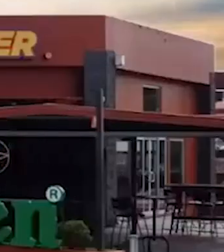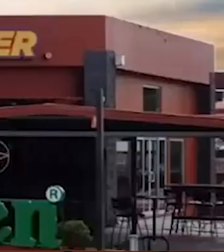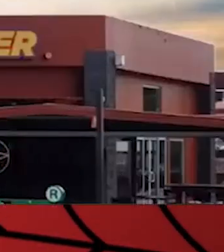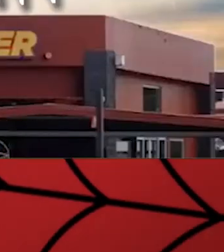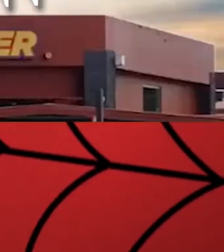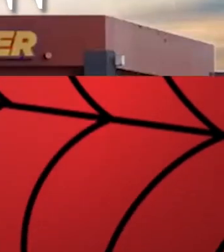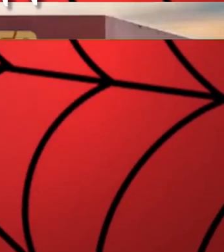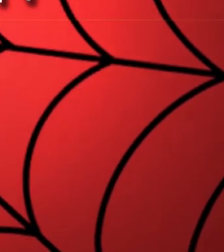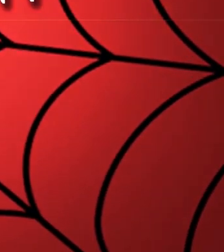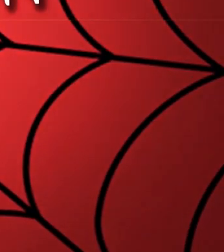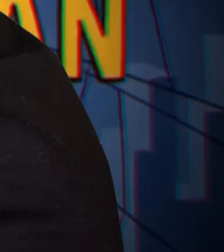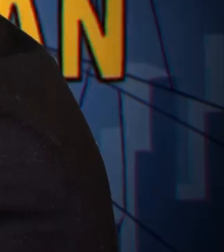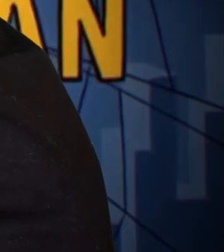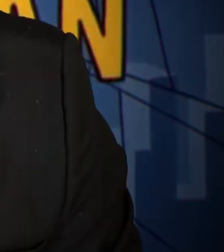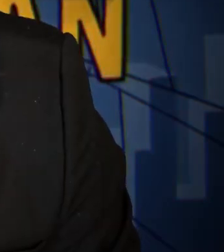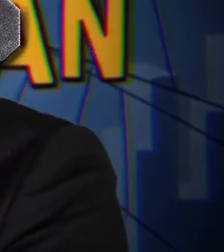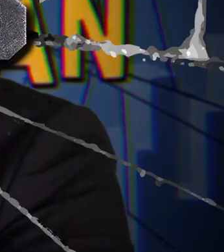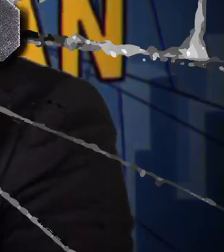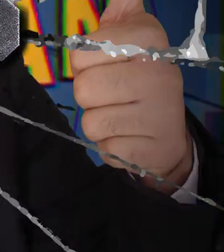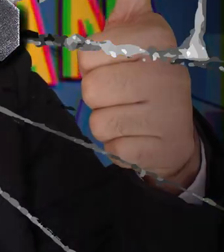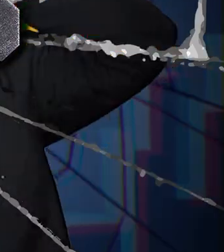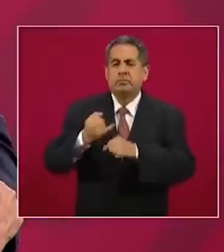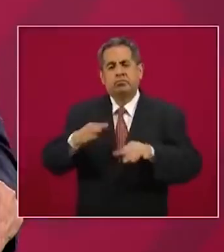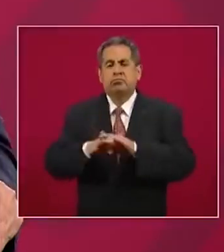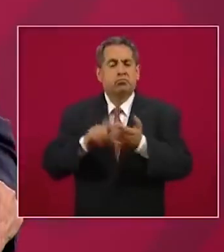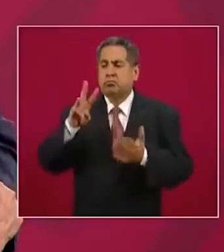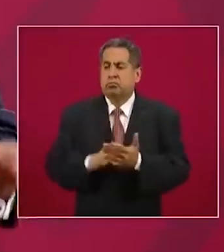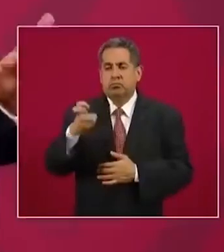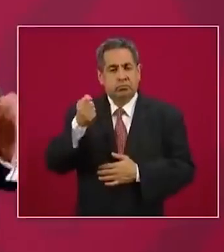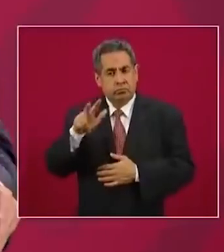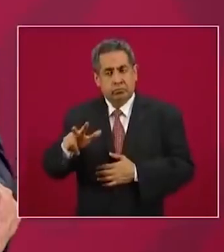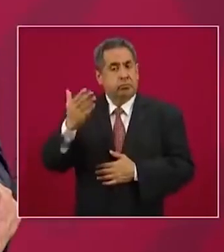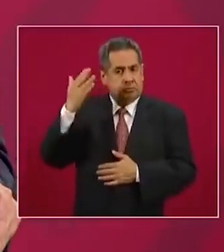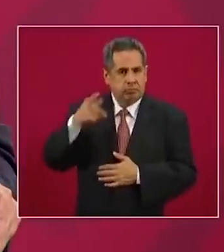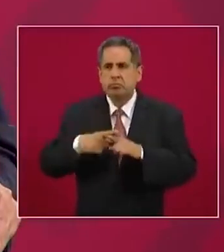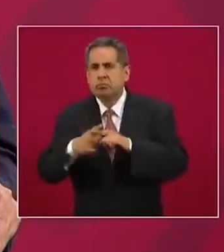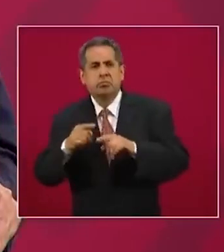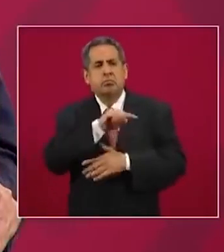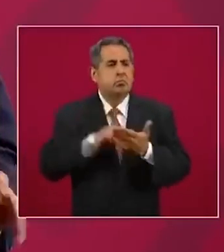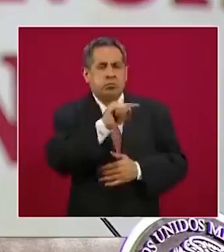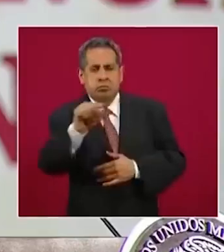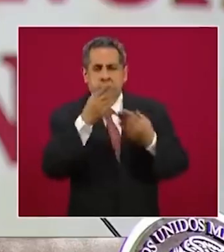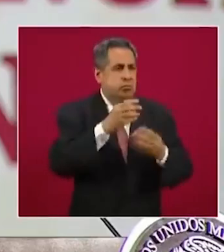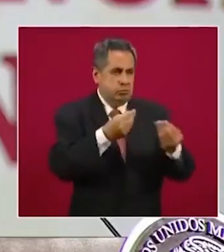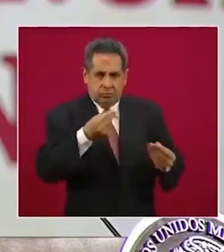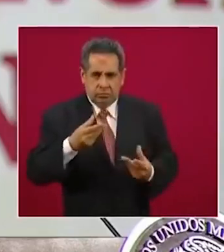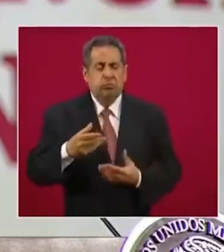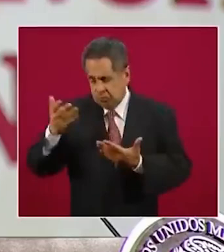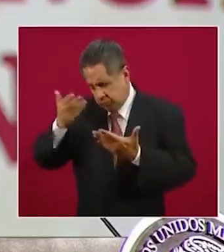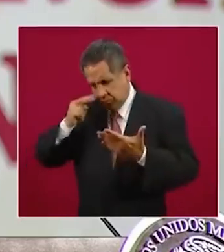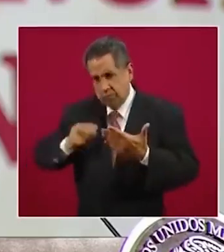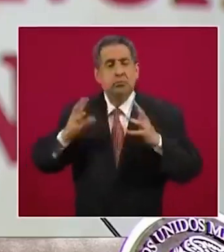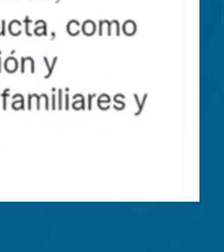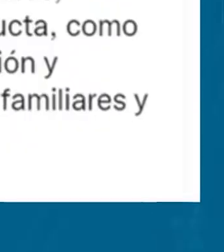el búnker del deporte. ¡Viene! Tras el desvergue que desató con su boda guatemalteca, el titular de la Unidad de Inteligencia Financiera, Santiago